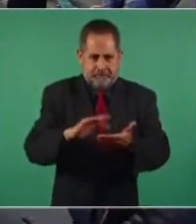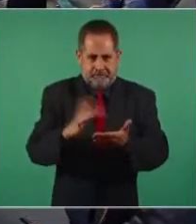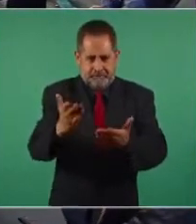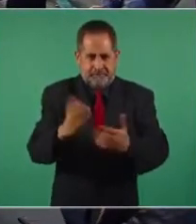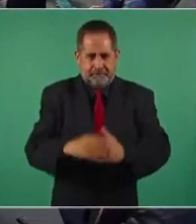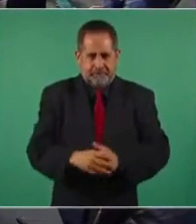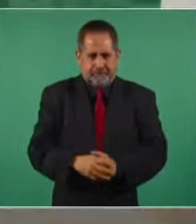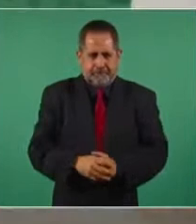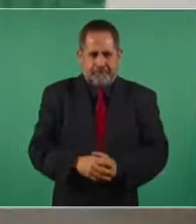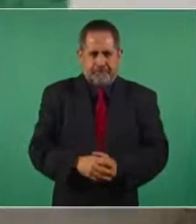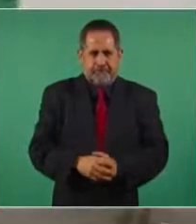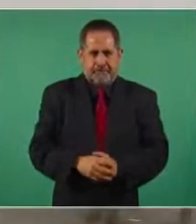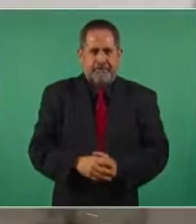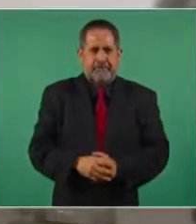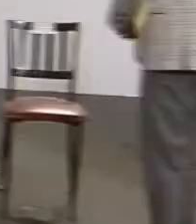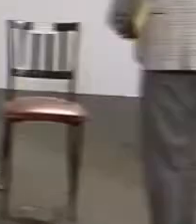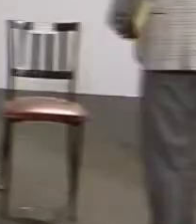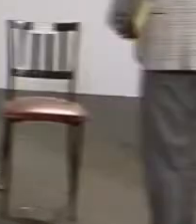favor